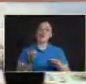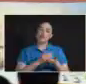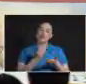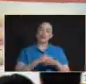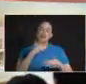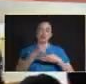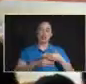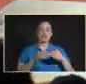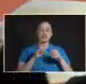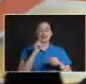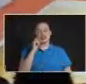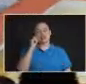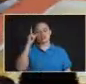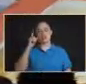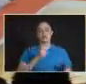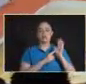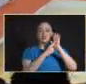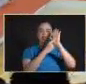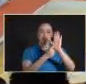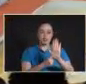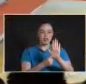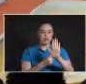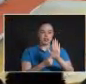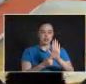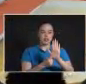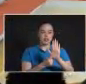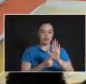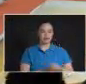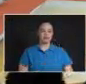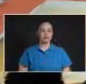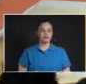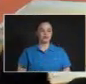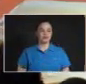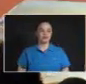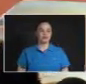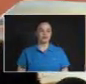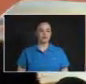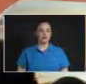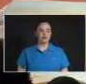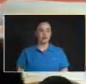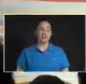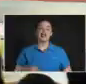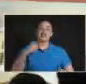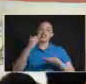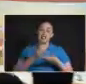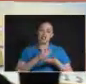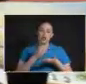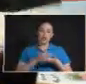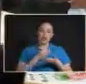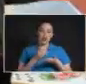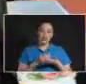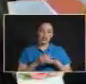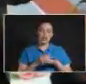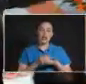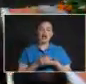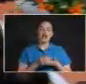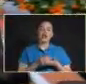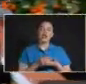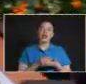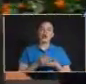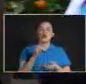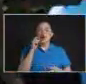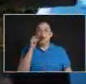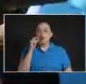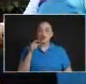Señor y presentársela. ¿Y qué logra esta ofrenda, hermano? ¿Qué logra esta ofrenda? Un hombre conforme al corazón